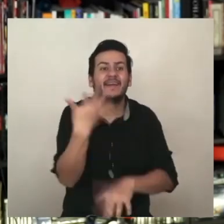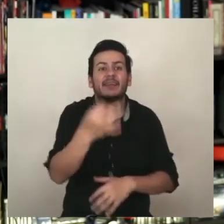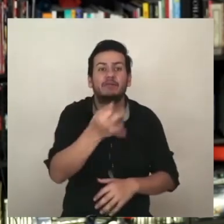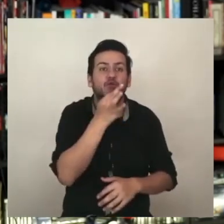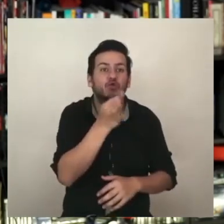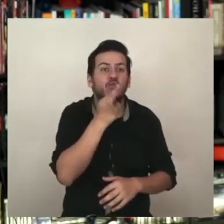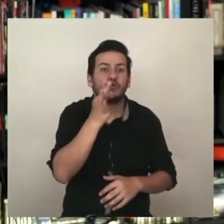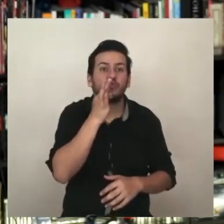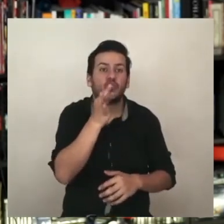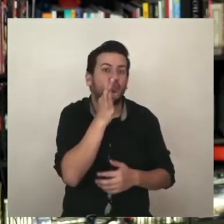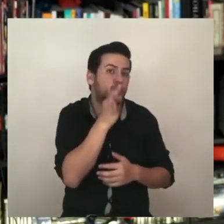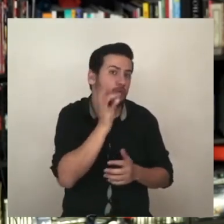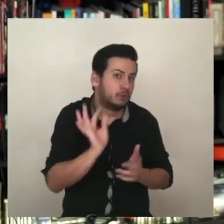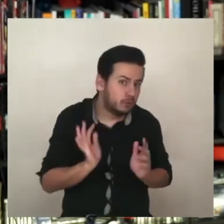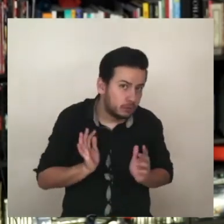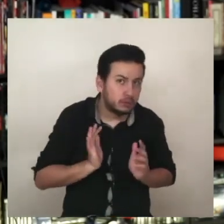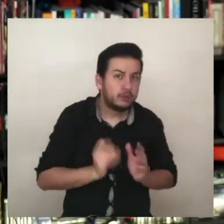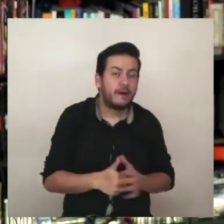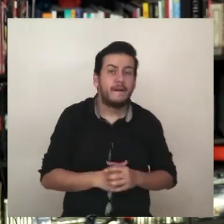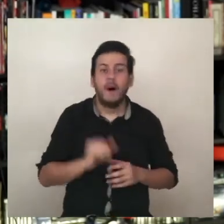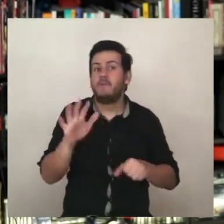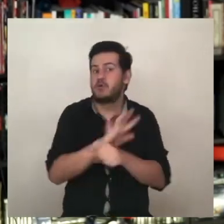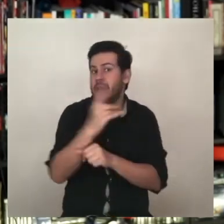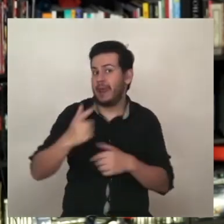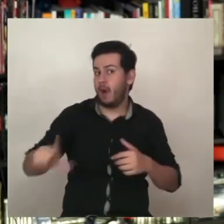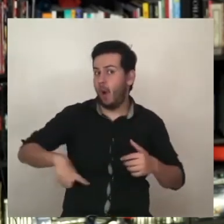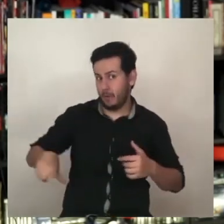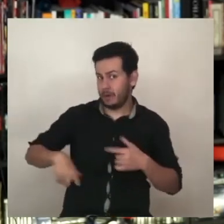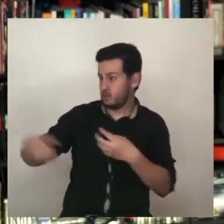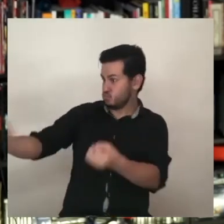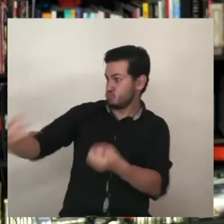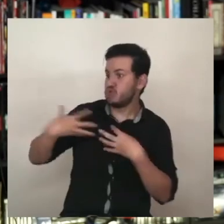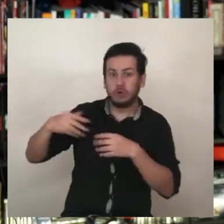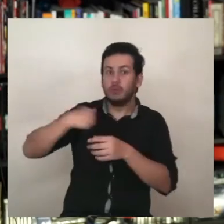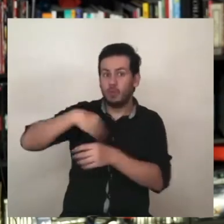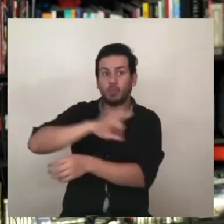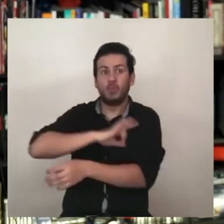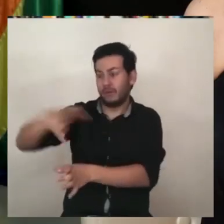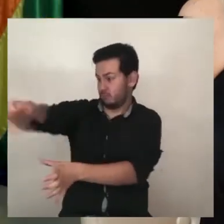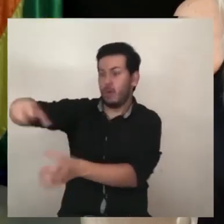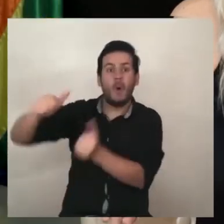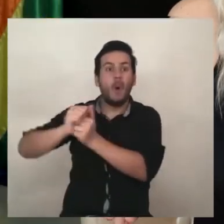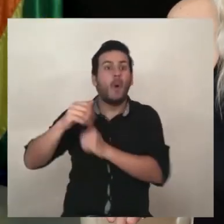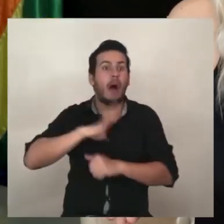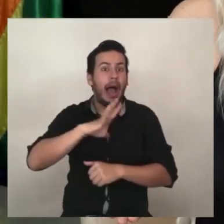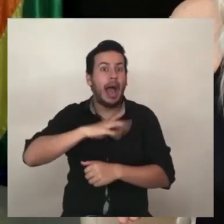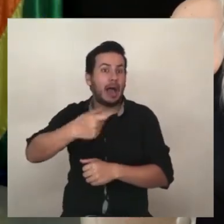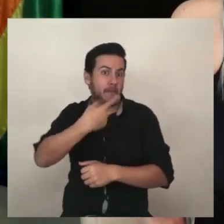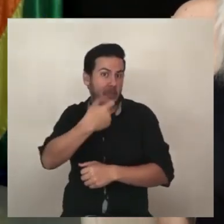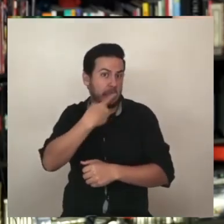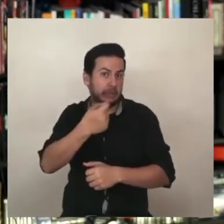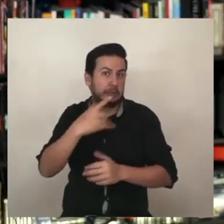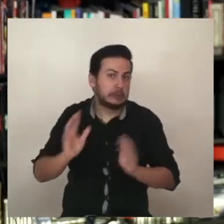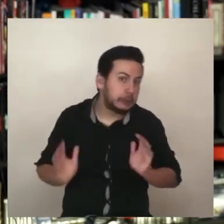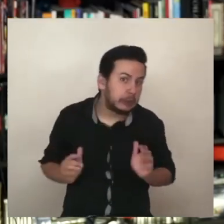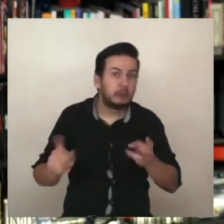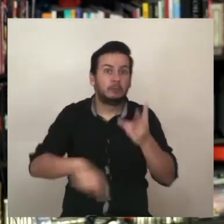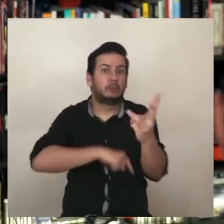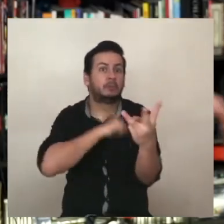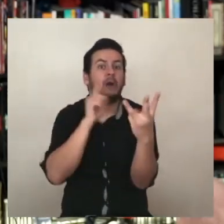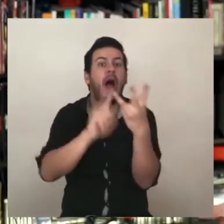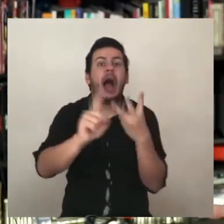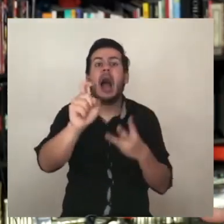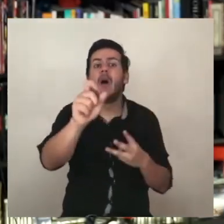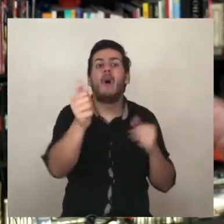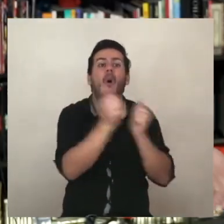por dotarnos con llaves de ambas medicina homeopática y líquido vital instaladas directamente en nuestras casas? Nos quieren salvar la vida. Puedes tomar agua con ajo